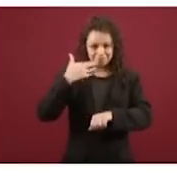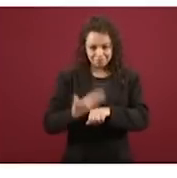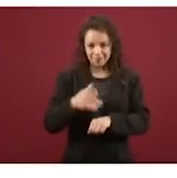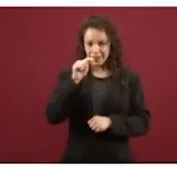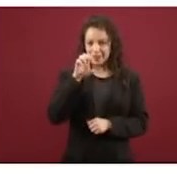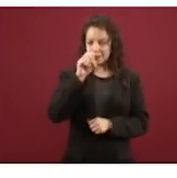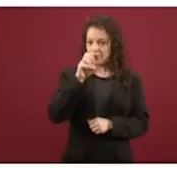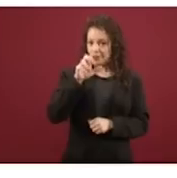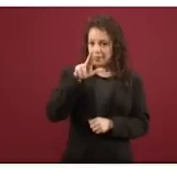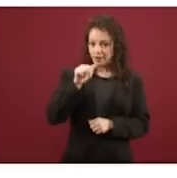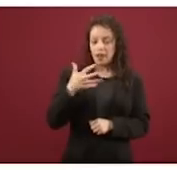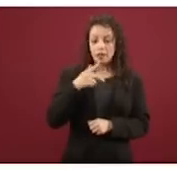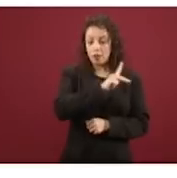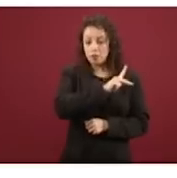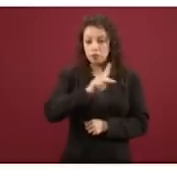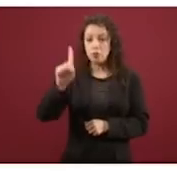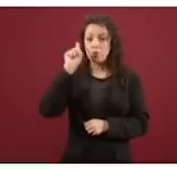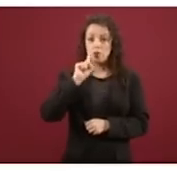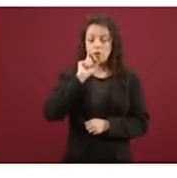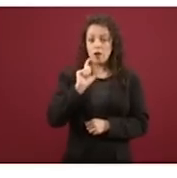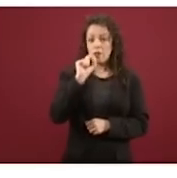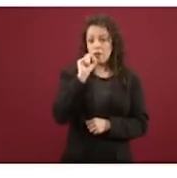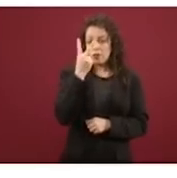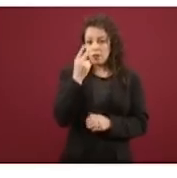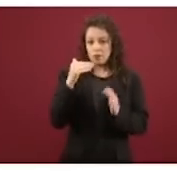tiene una amplia mayoría de mujeres, que son